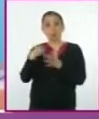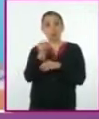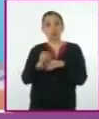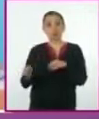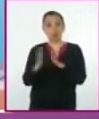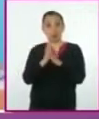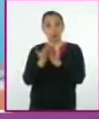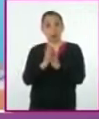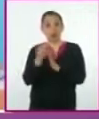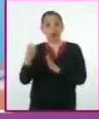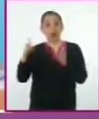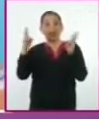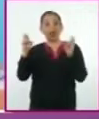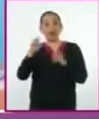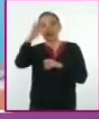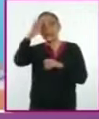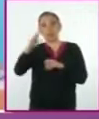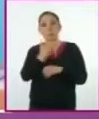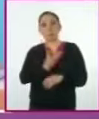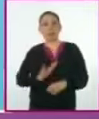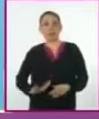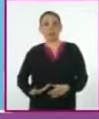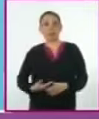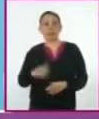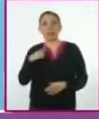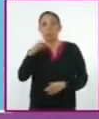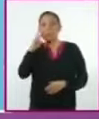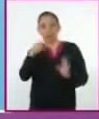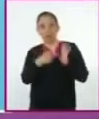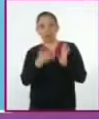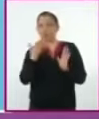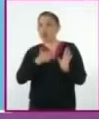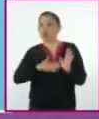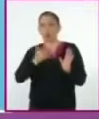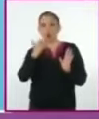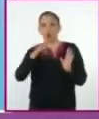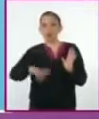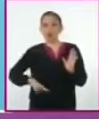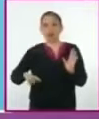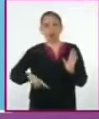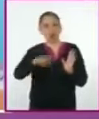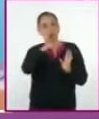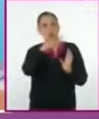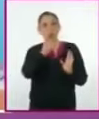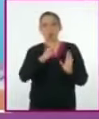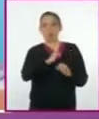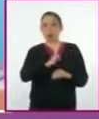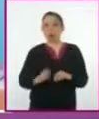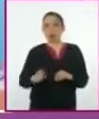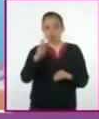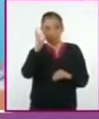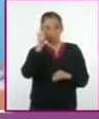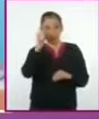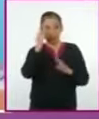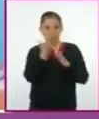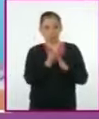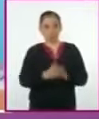obras. Se llama El Señor Presidente, que retrata la injusticia de un gobierno dirigido por un dictador. Escuchemos este